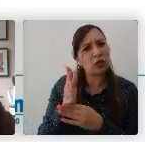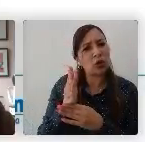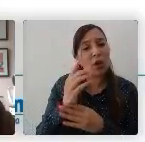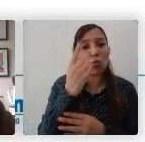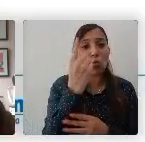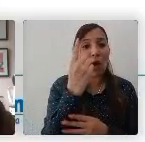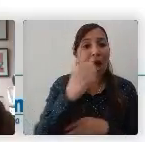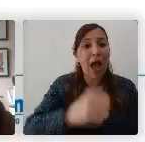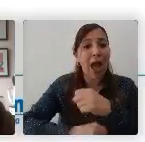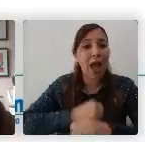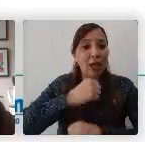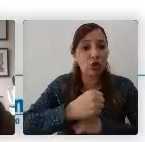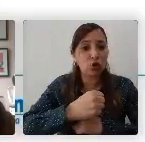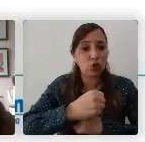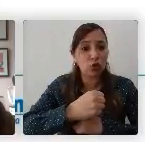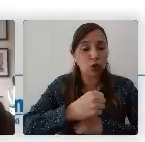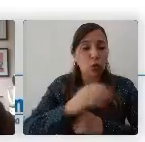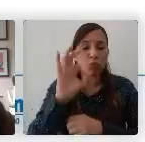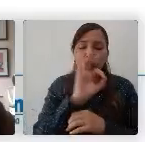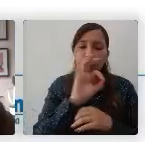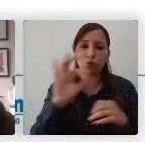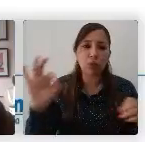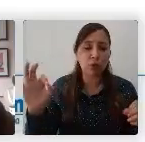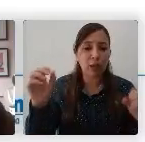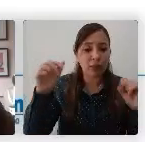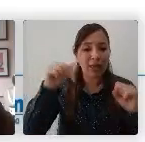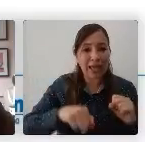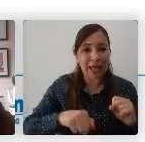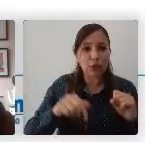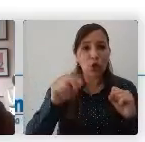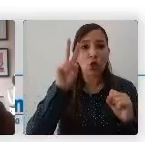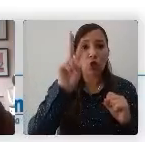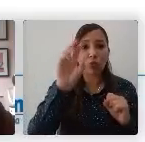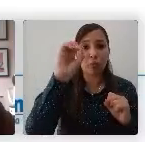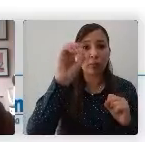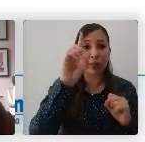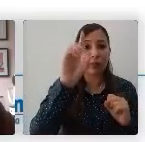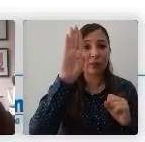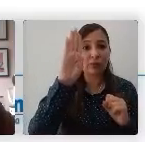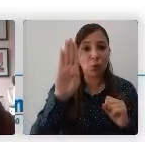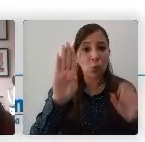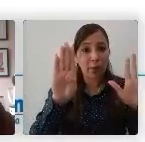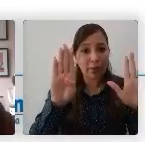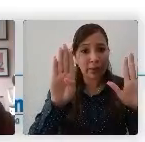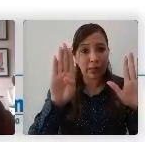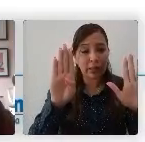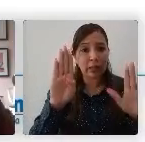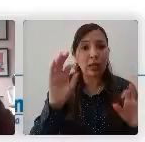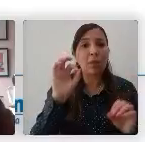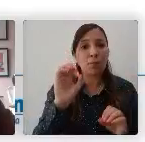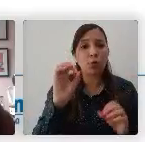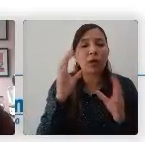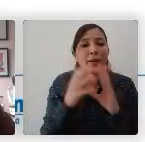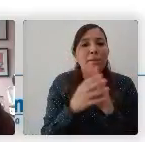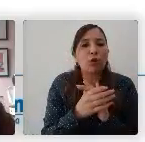cifras y vemos en el caso del 2019 que si hubo una pequeña contracción pero esto también es resultado a la contracción